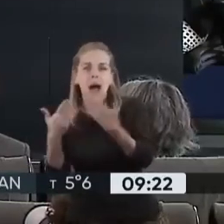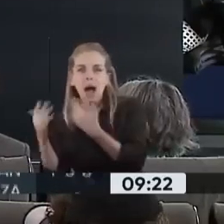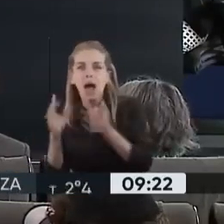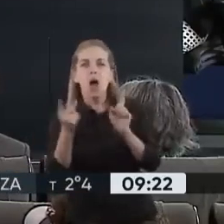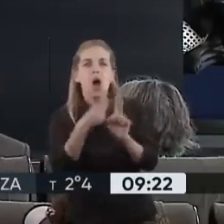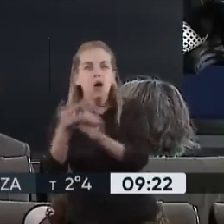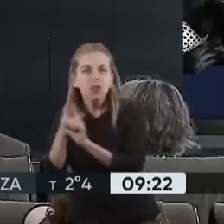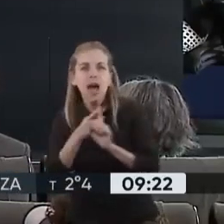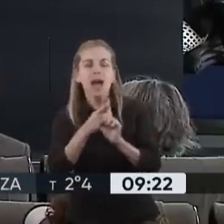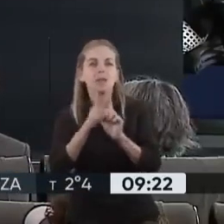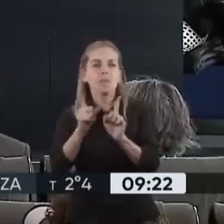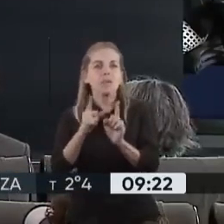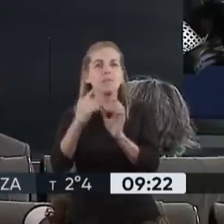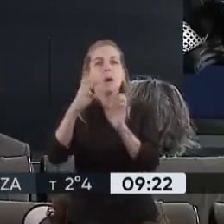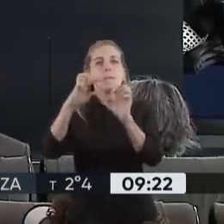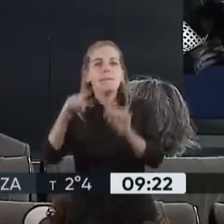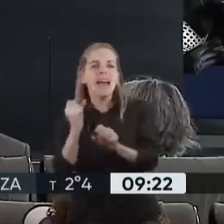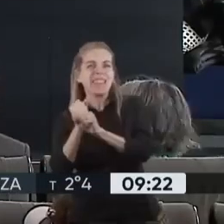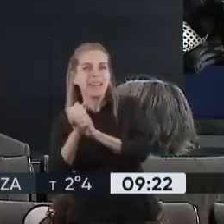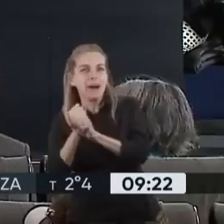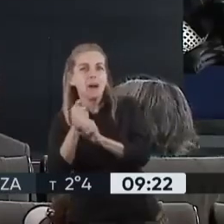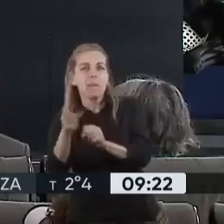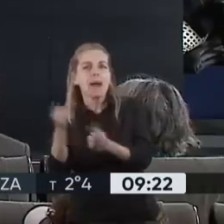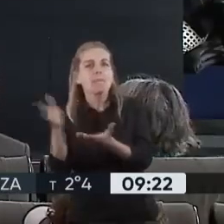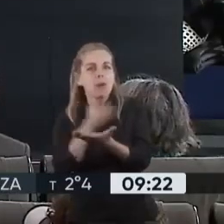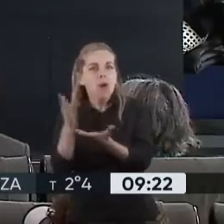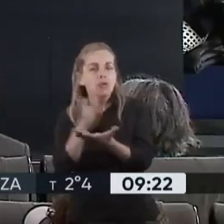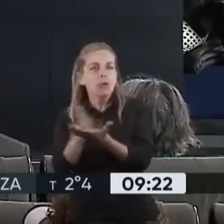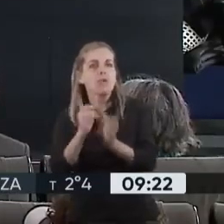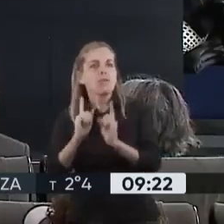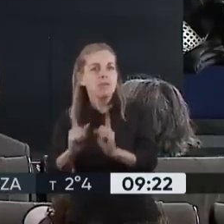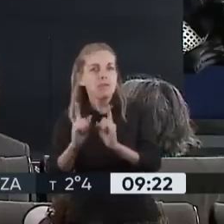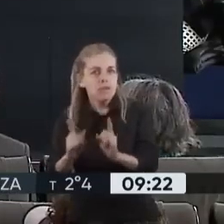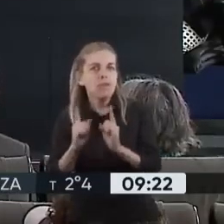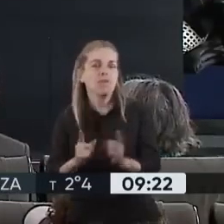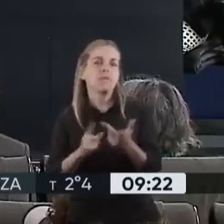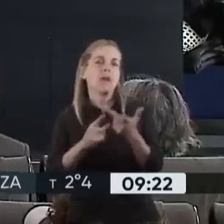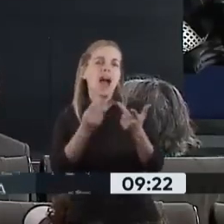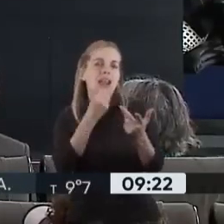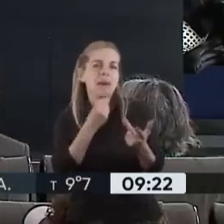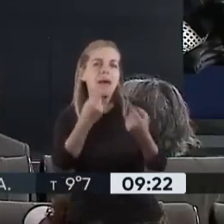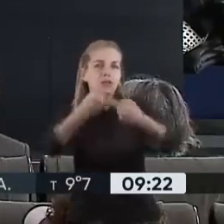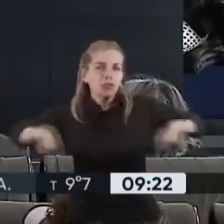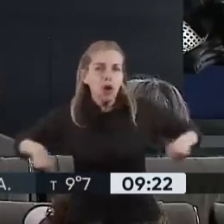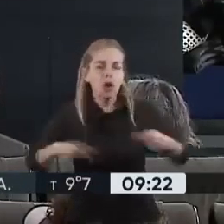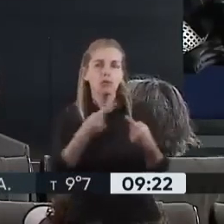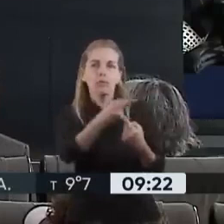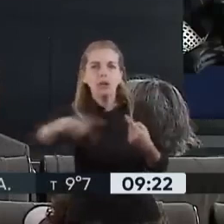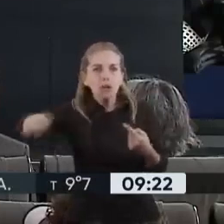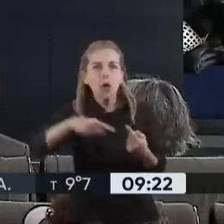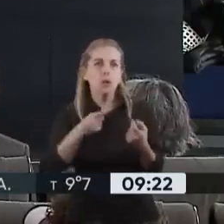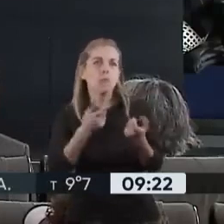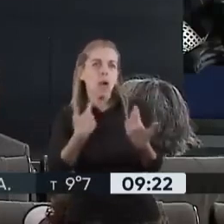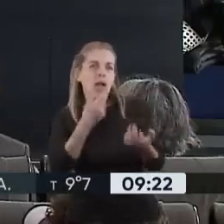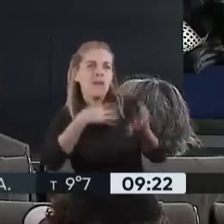planificación que decíamos antes para que puedan seguir produciendo para que puedan seguir poniendo sus mercaderías en cada